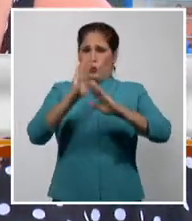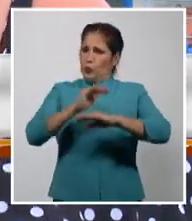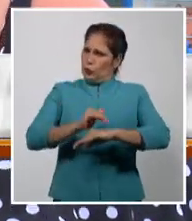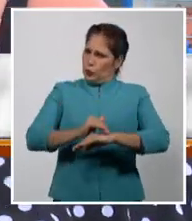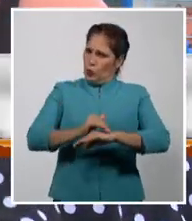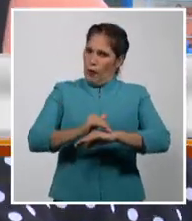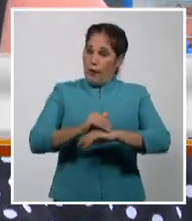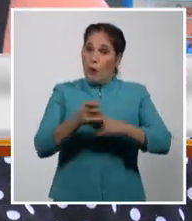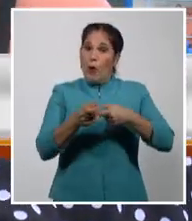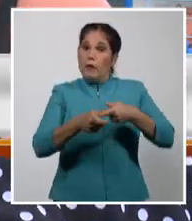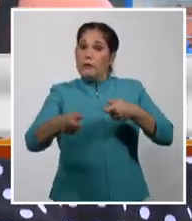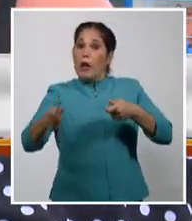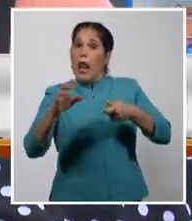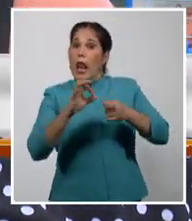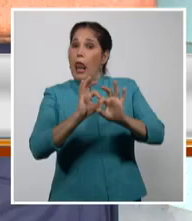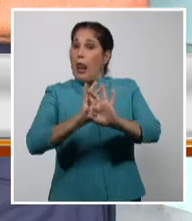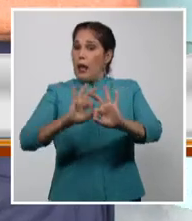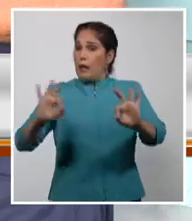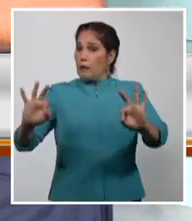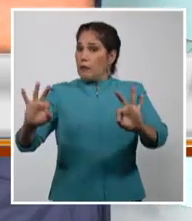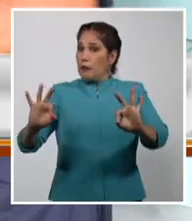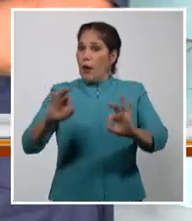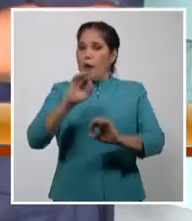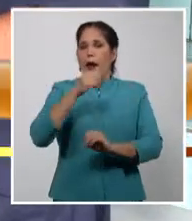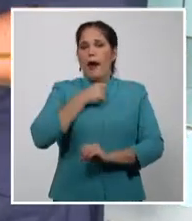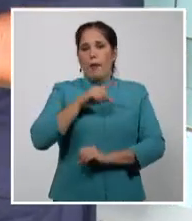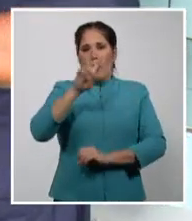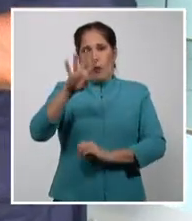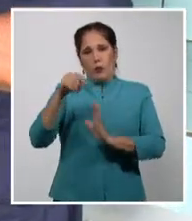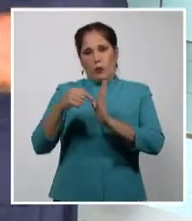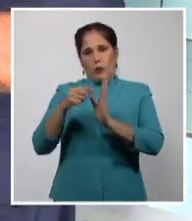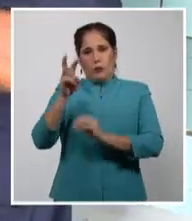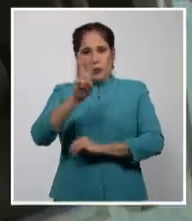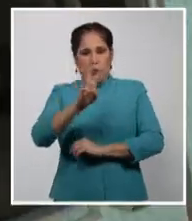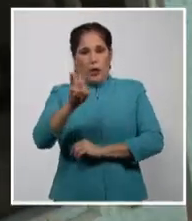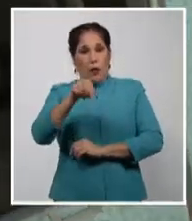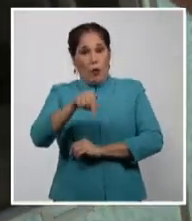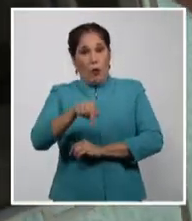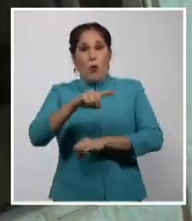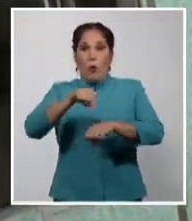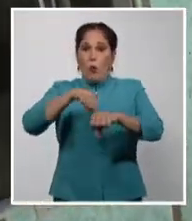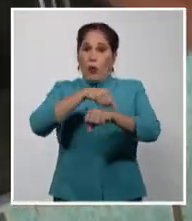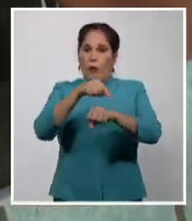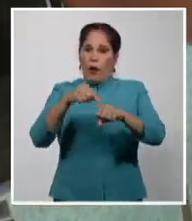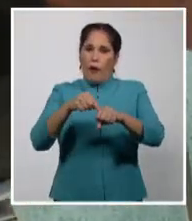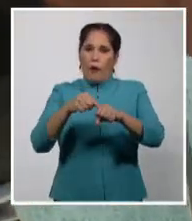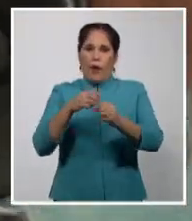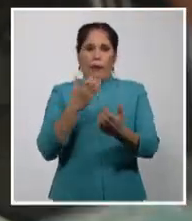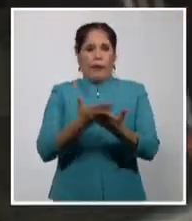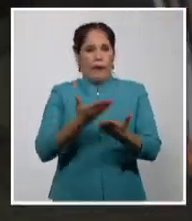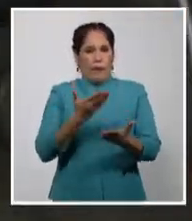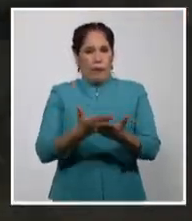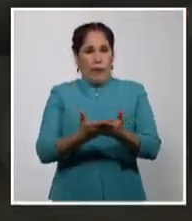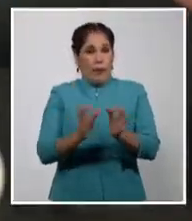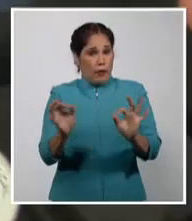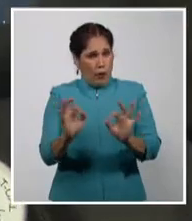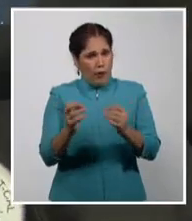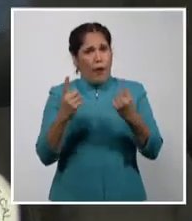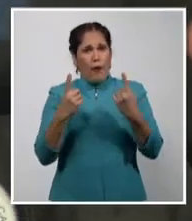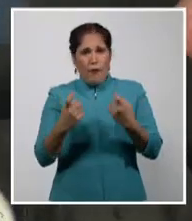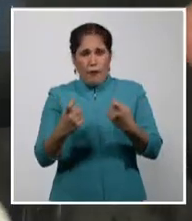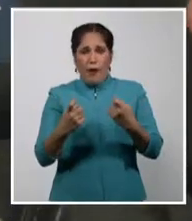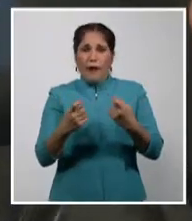la salida está en 4.3, hoy con solo 24 horas de prueba, es decir, que todavía tenemos una